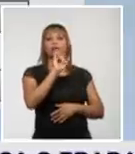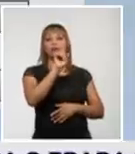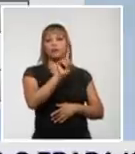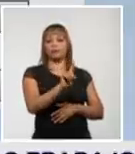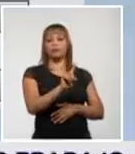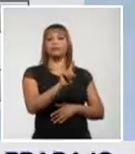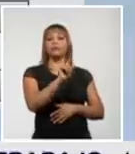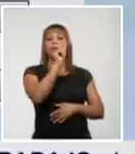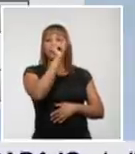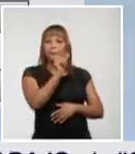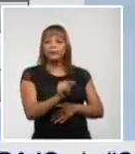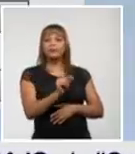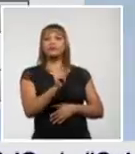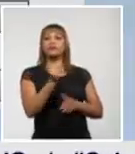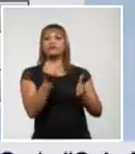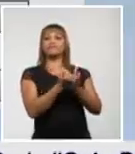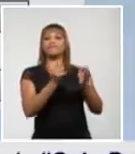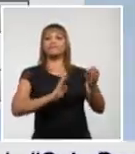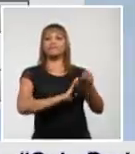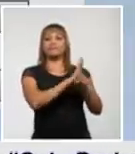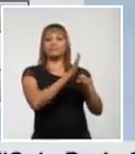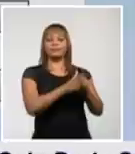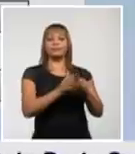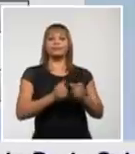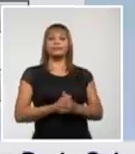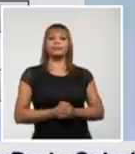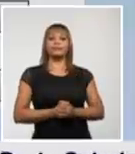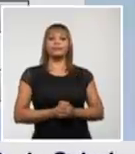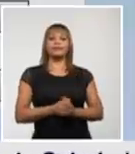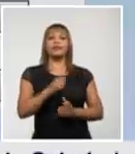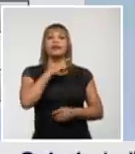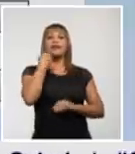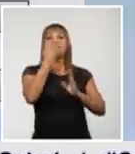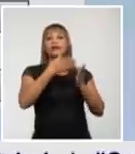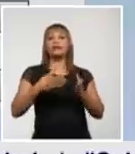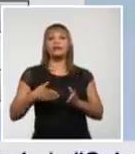34.680.261 casos confirmados. Fallecieron